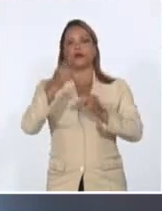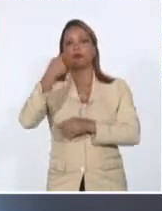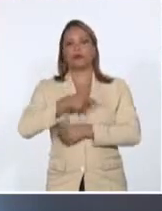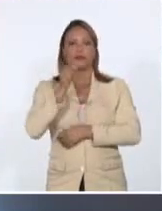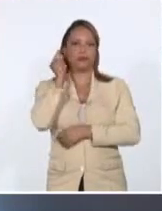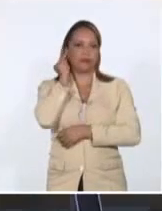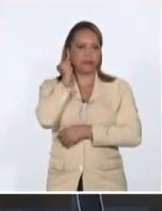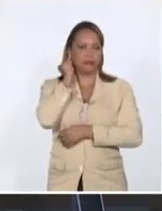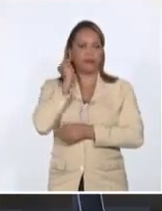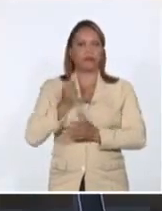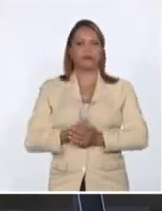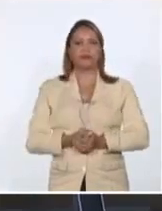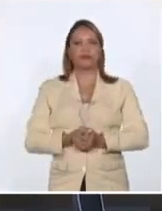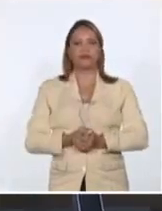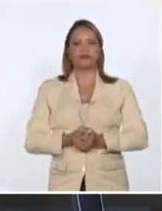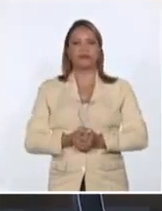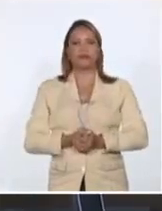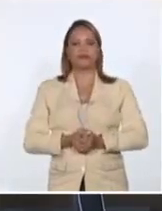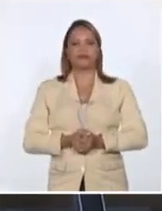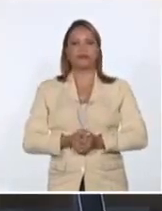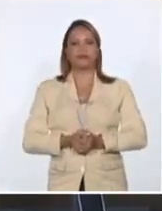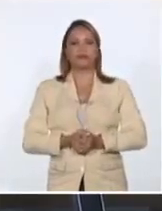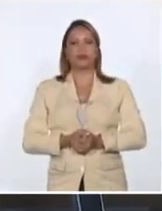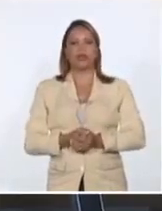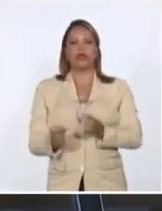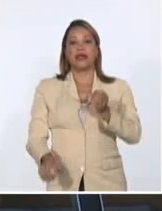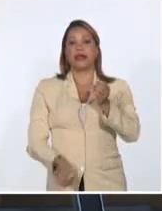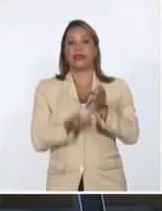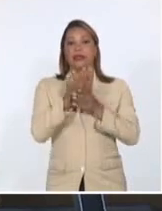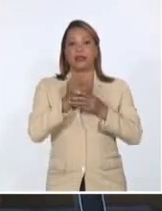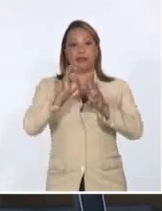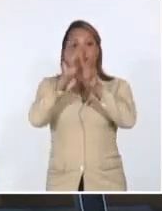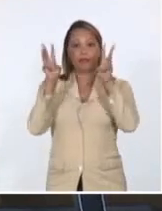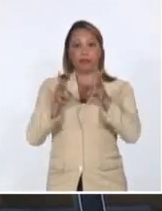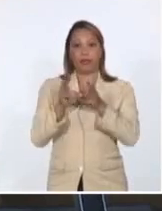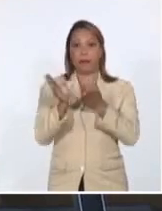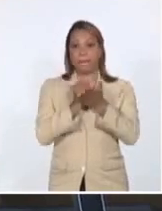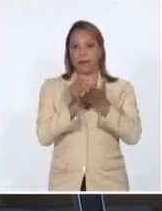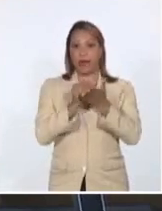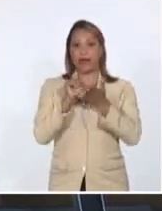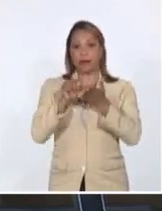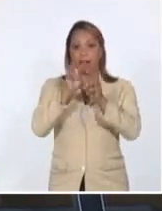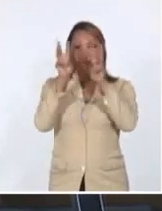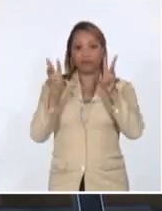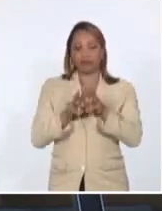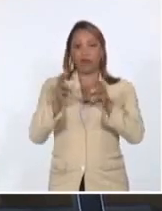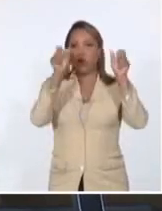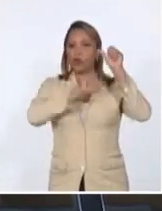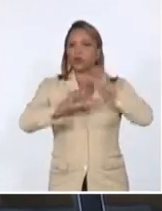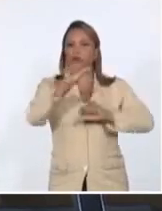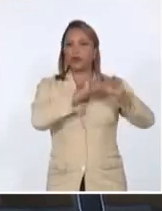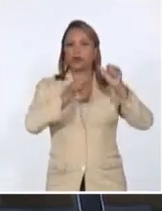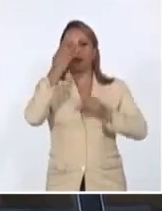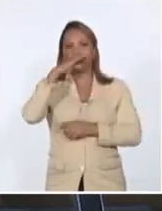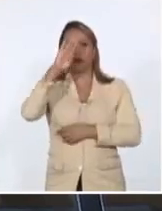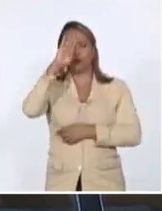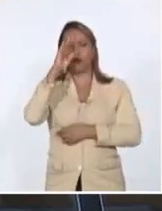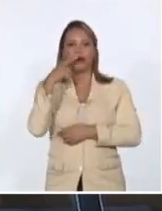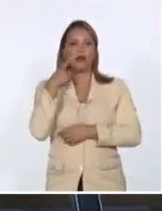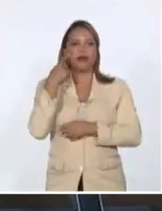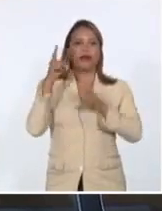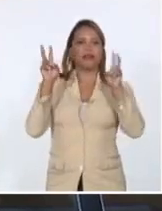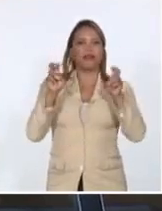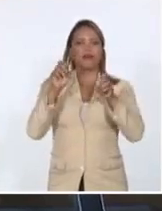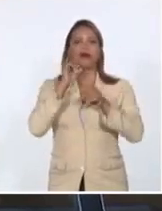mujeres. La creación del portal web del Observatorio de Cuba sobre la Igualdad de